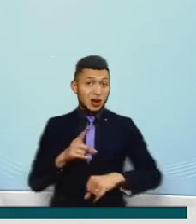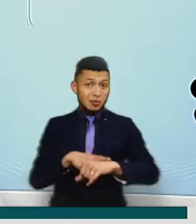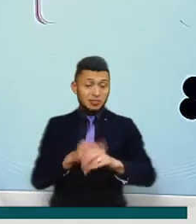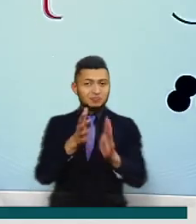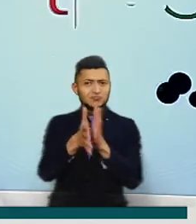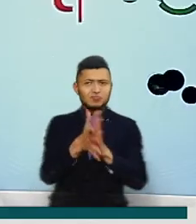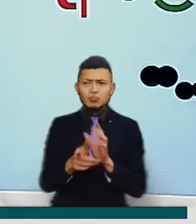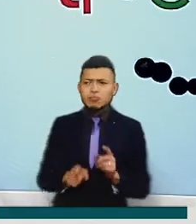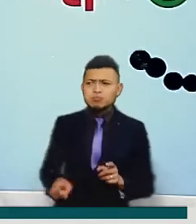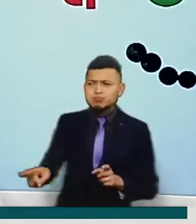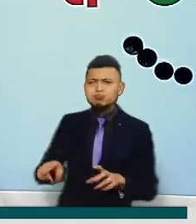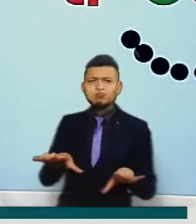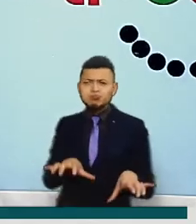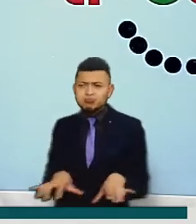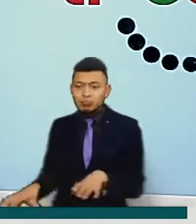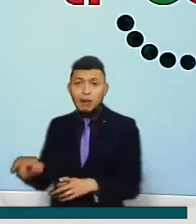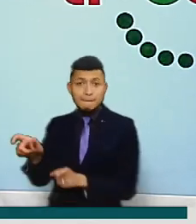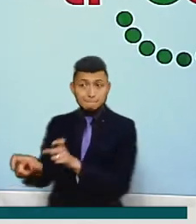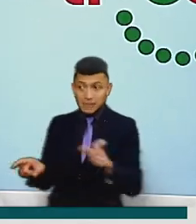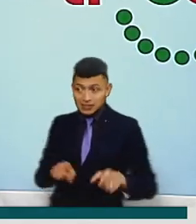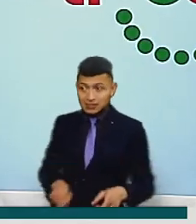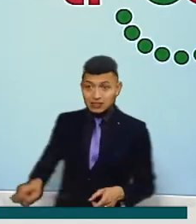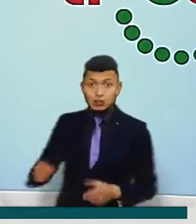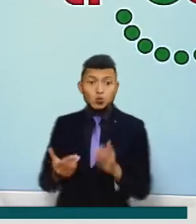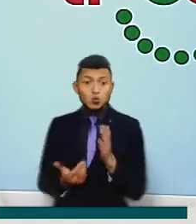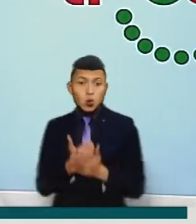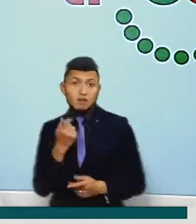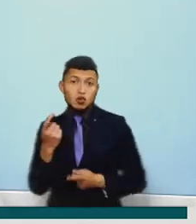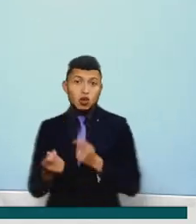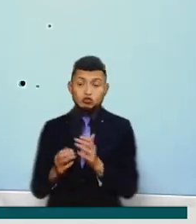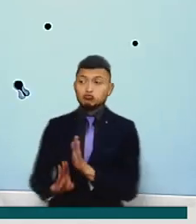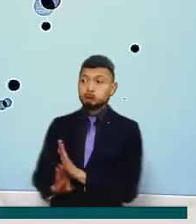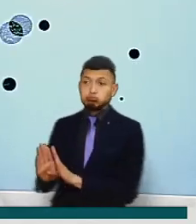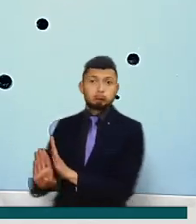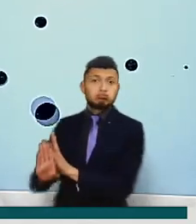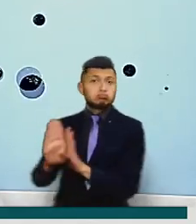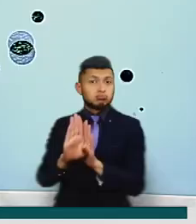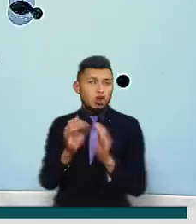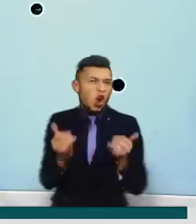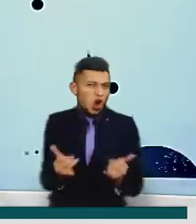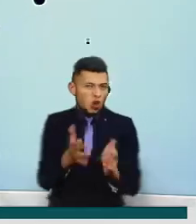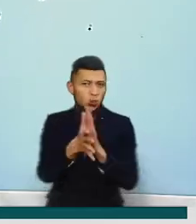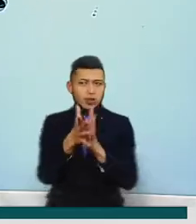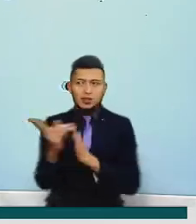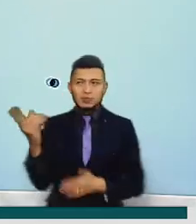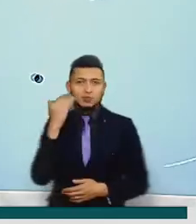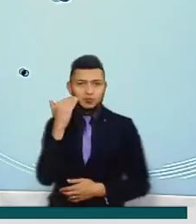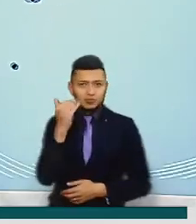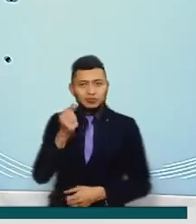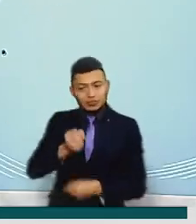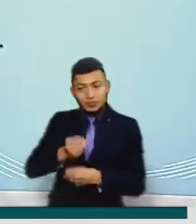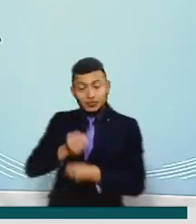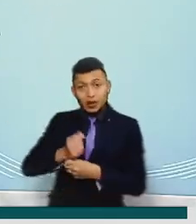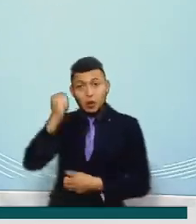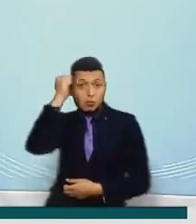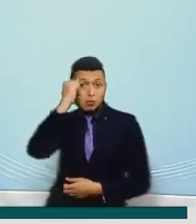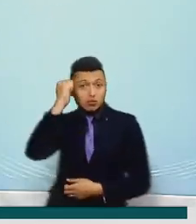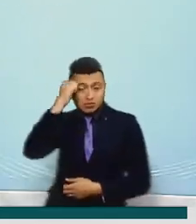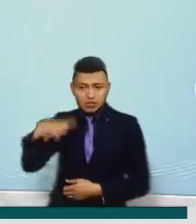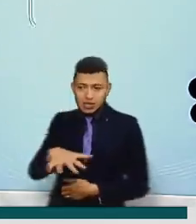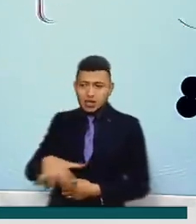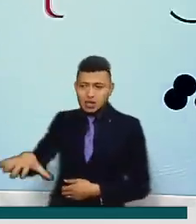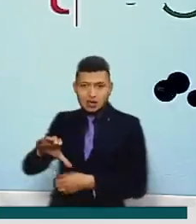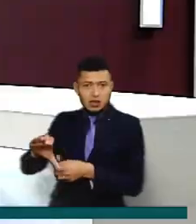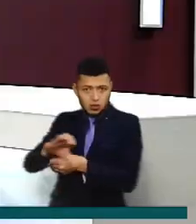Llega el momento de conocer las historias de las personas que crecen con sus nuevos negocios. Hoy hablaremos del trabajo de una generosa maestra en